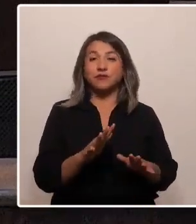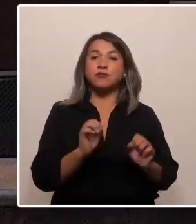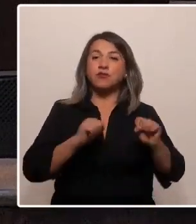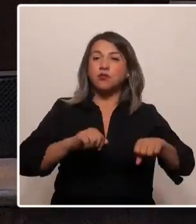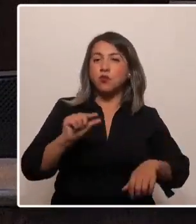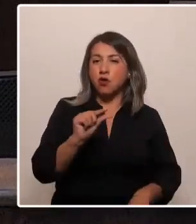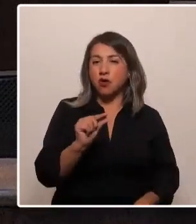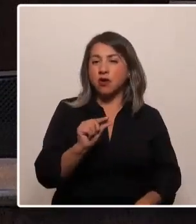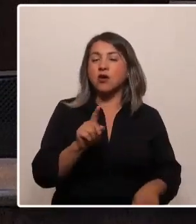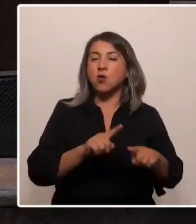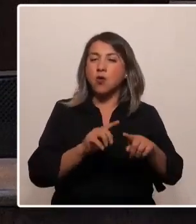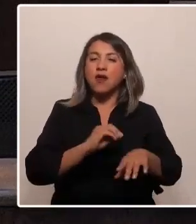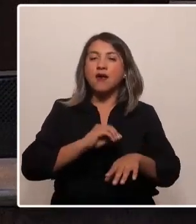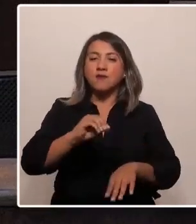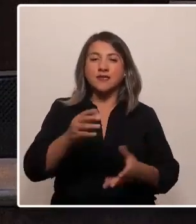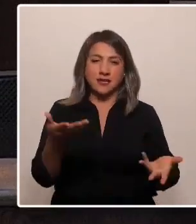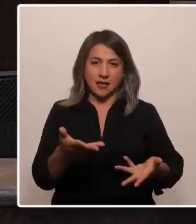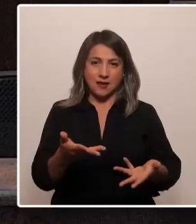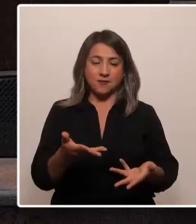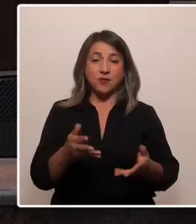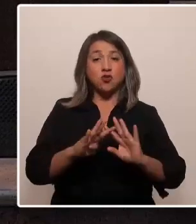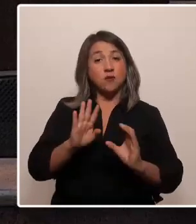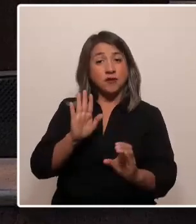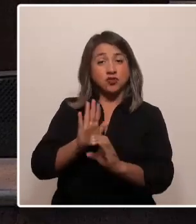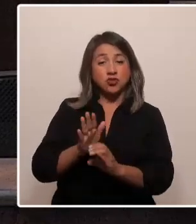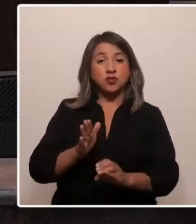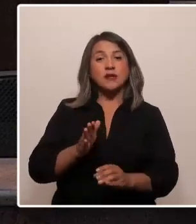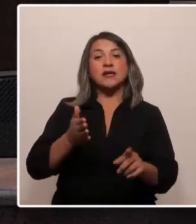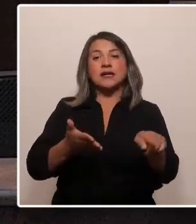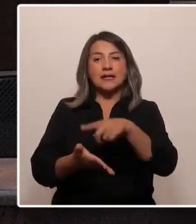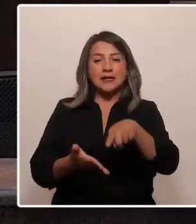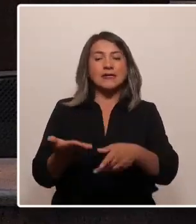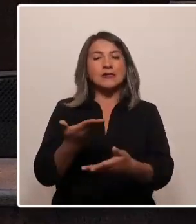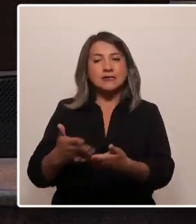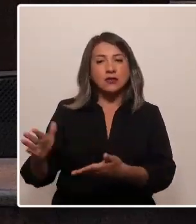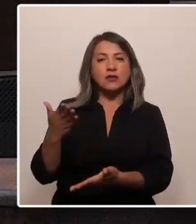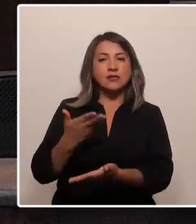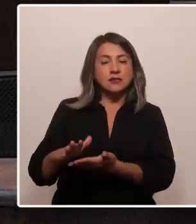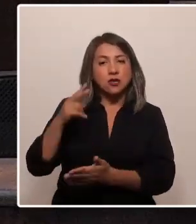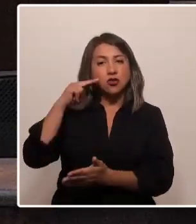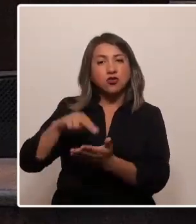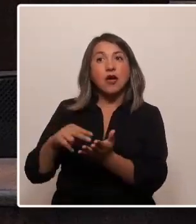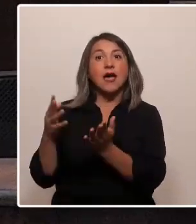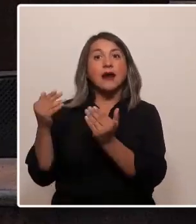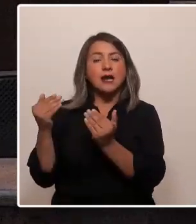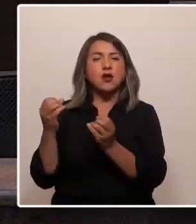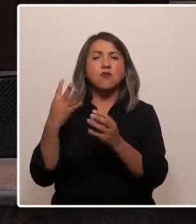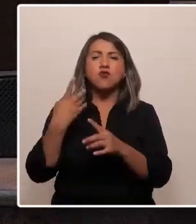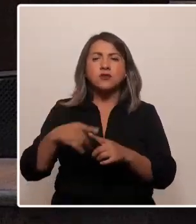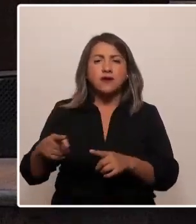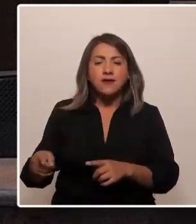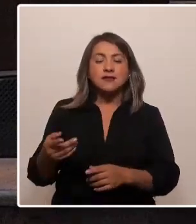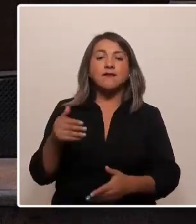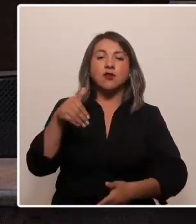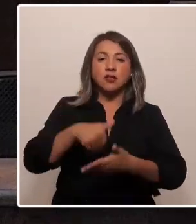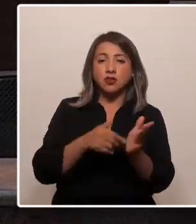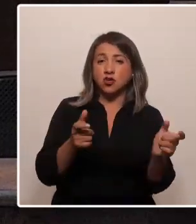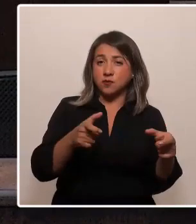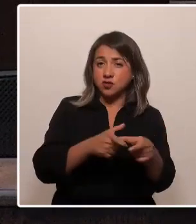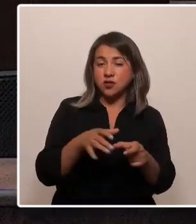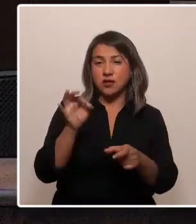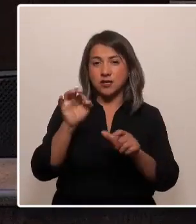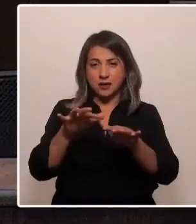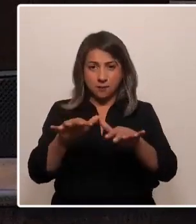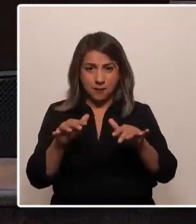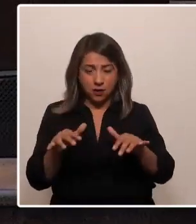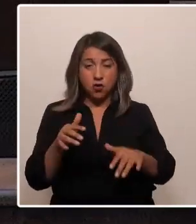señal clara. La convención no puede seguir rechazando ese anhelo como lo ha hecho en reiteradas votaciones en comisión y en pleno. Y